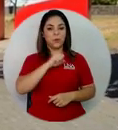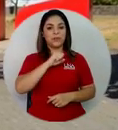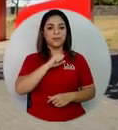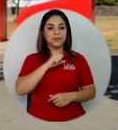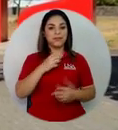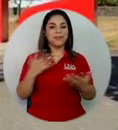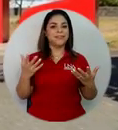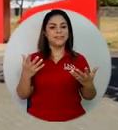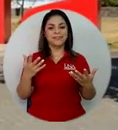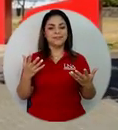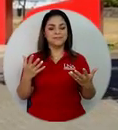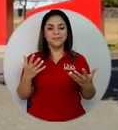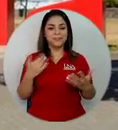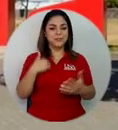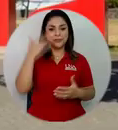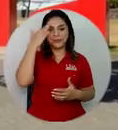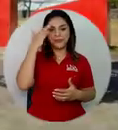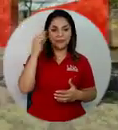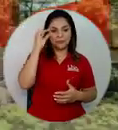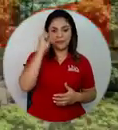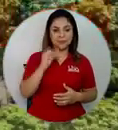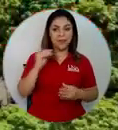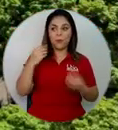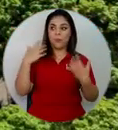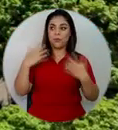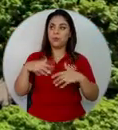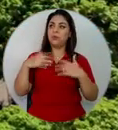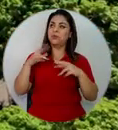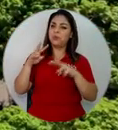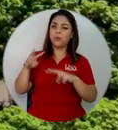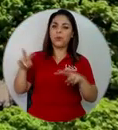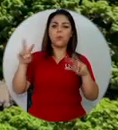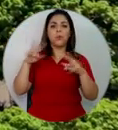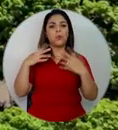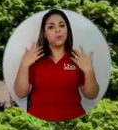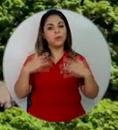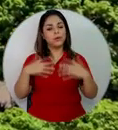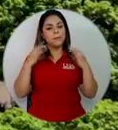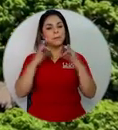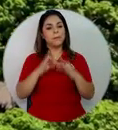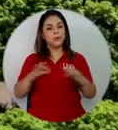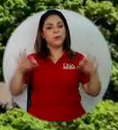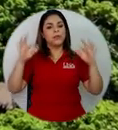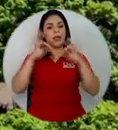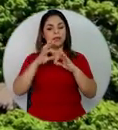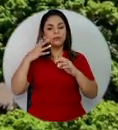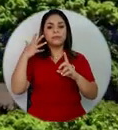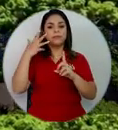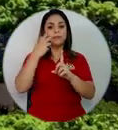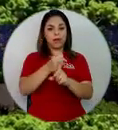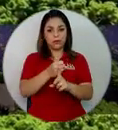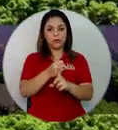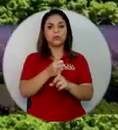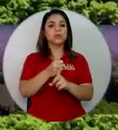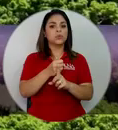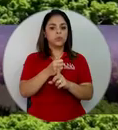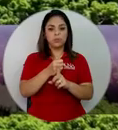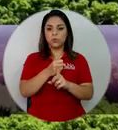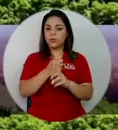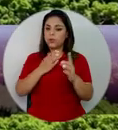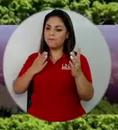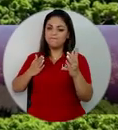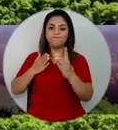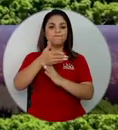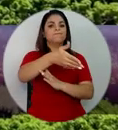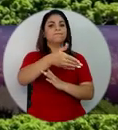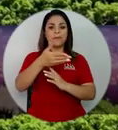me doy cuenta de que me quedaba corto con la importancia y además de eso el impacto y